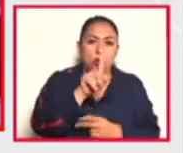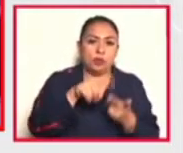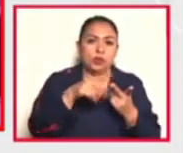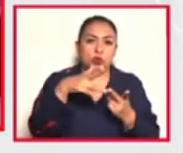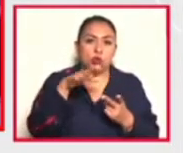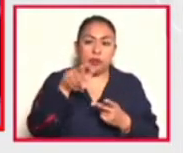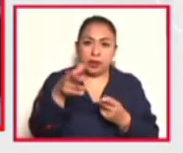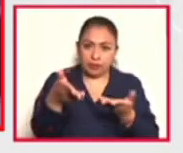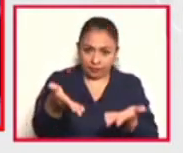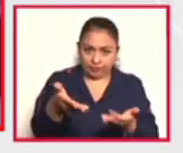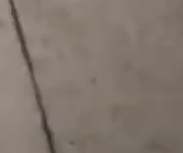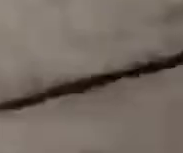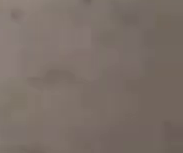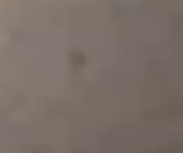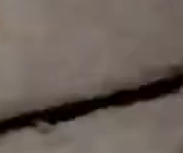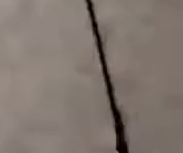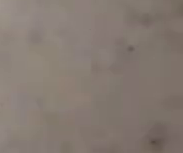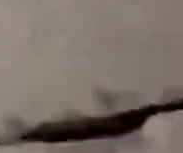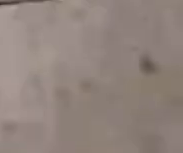Adelante, jóvenes.